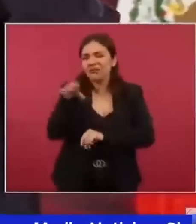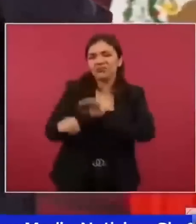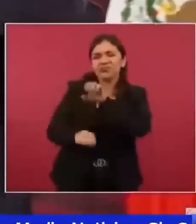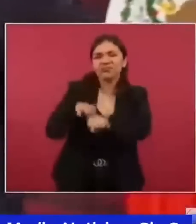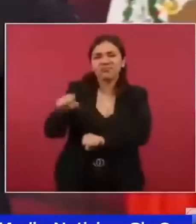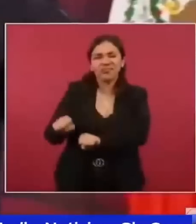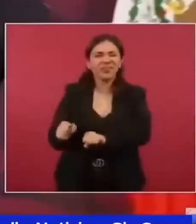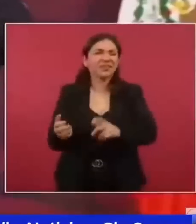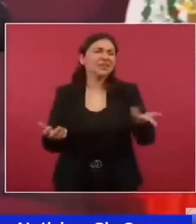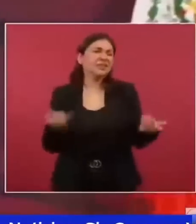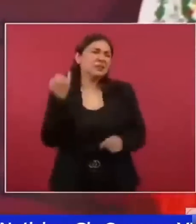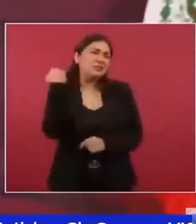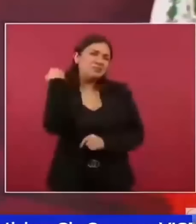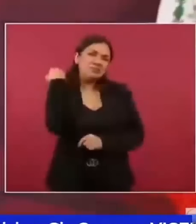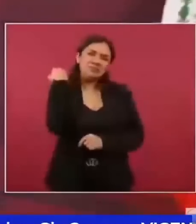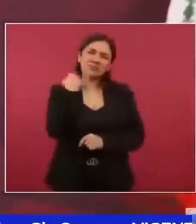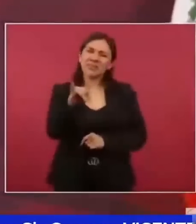sea,